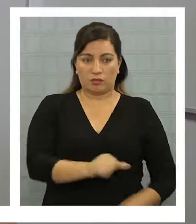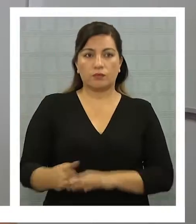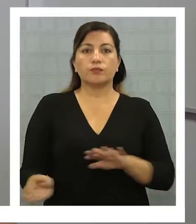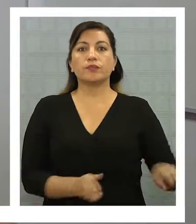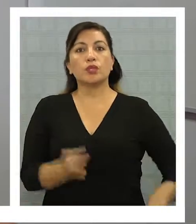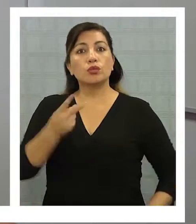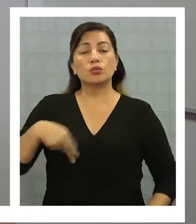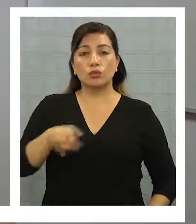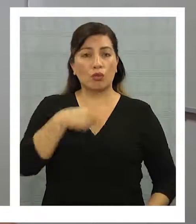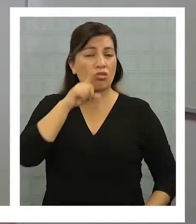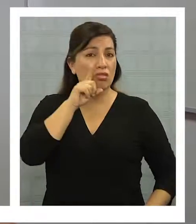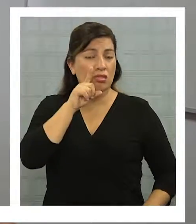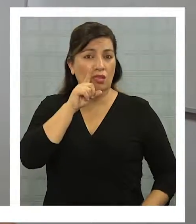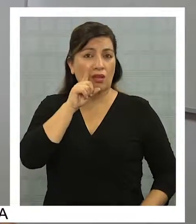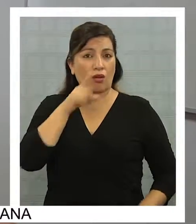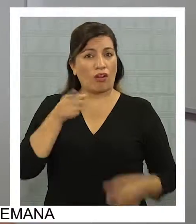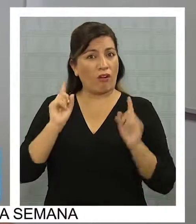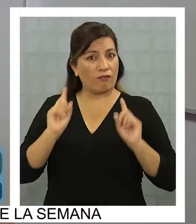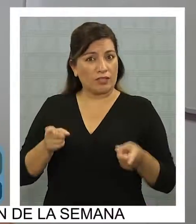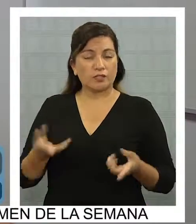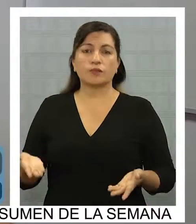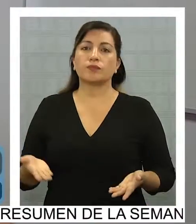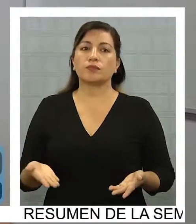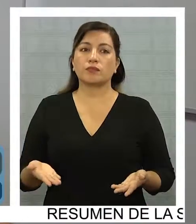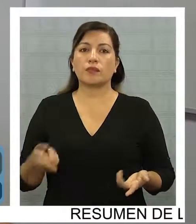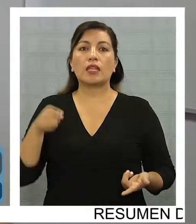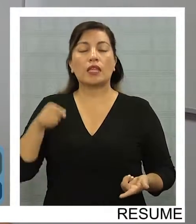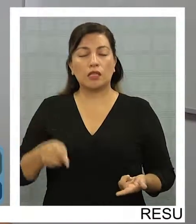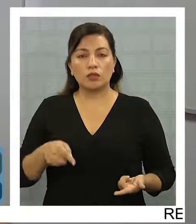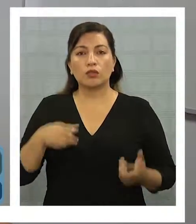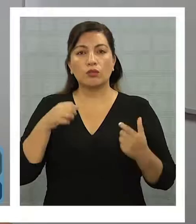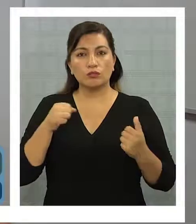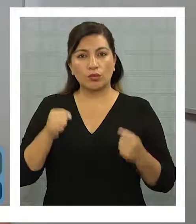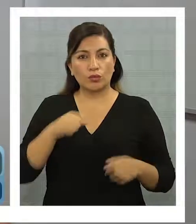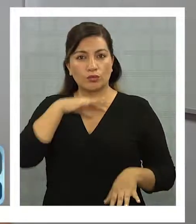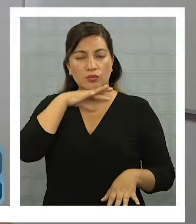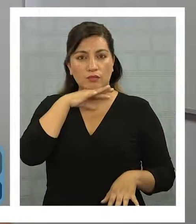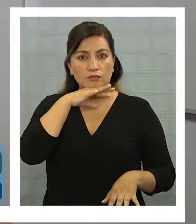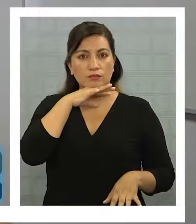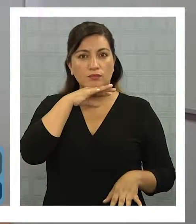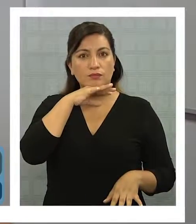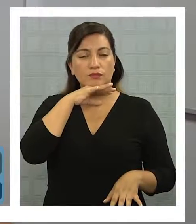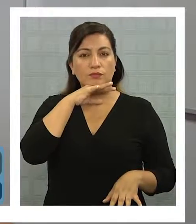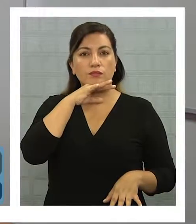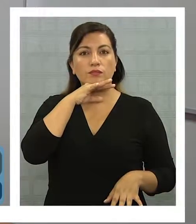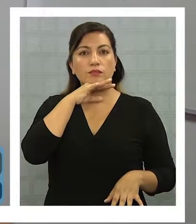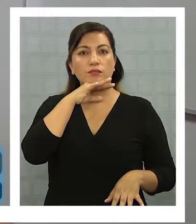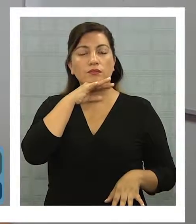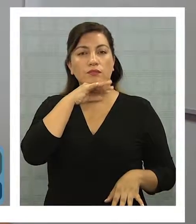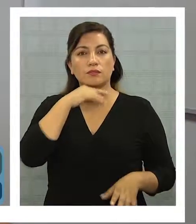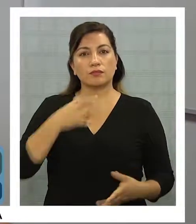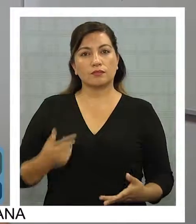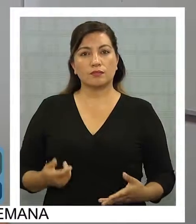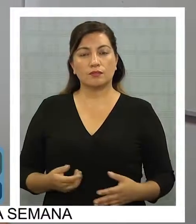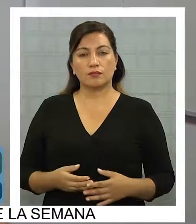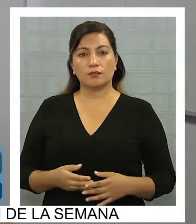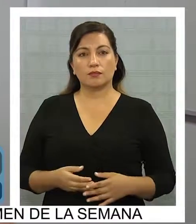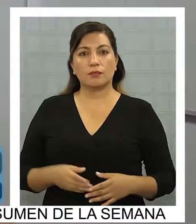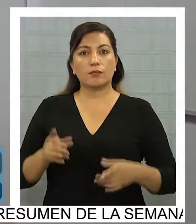no tenemos esa obligación y sobre todo si este recurso es utilizado para